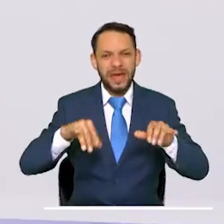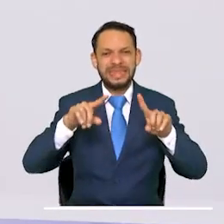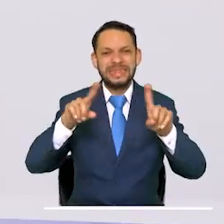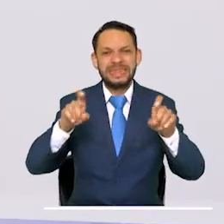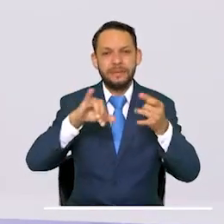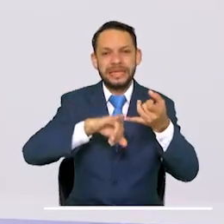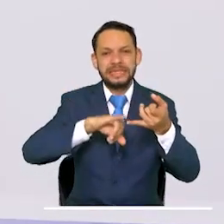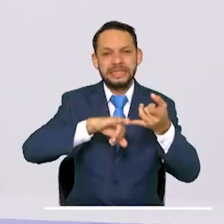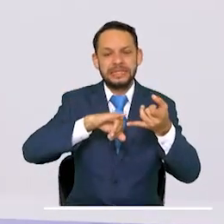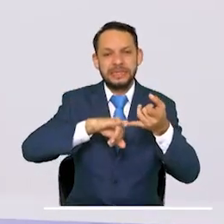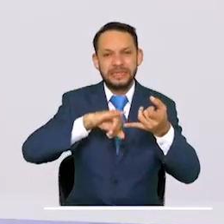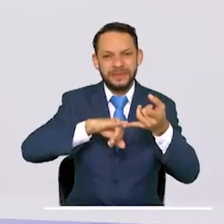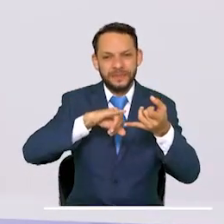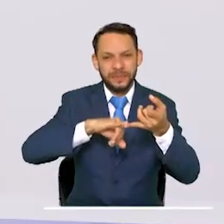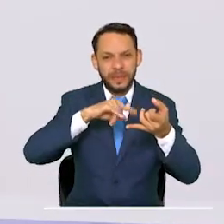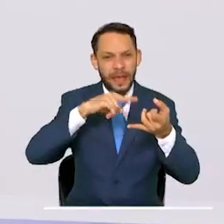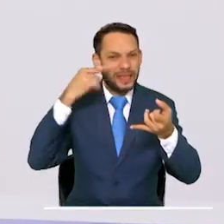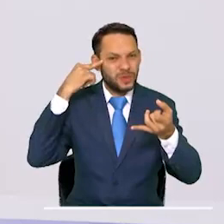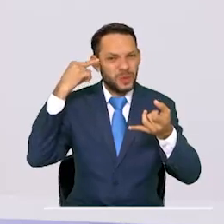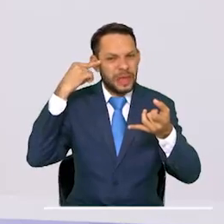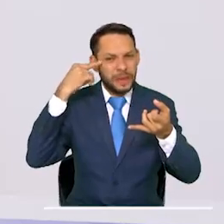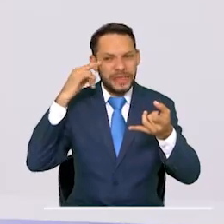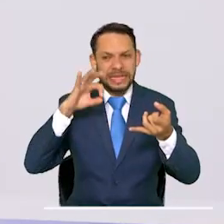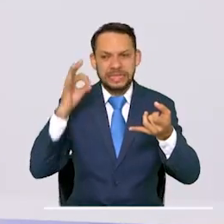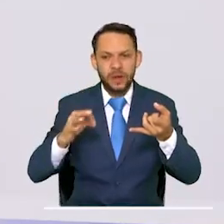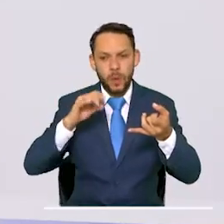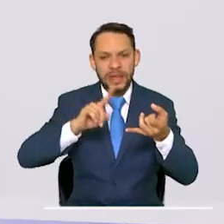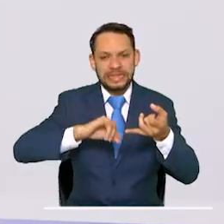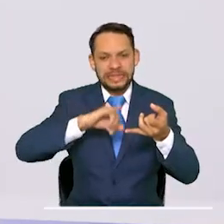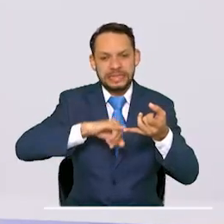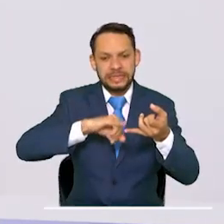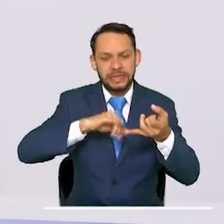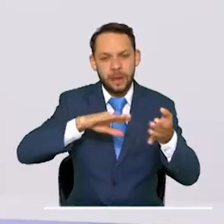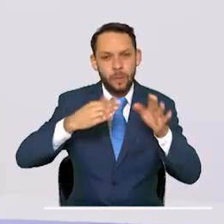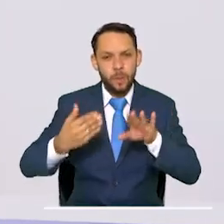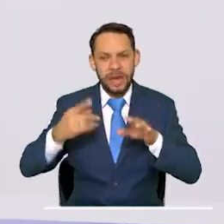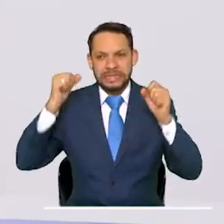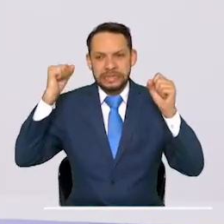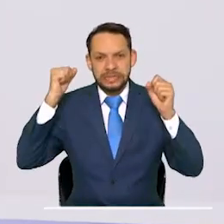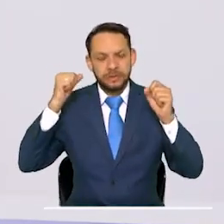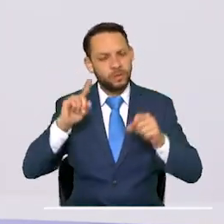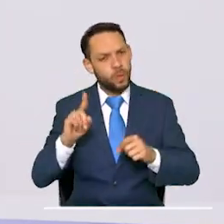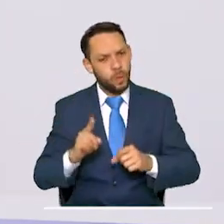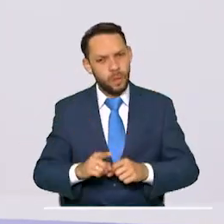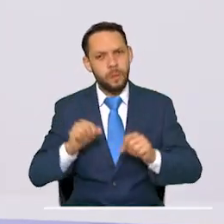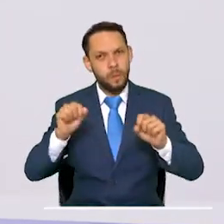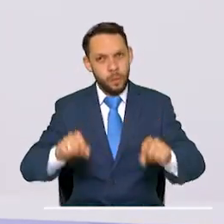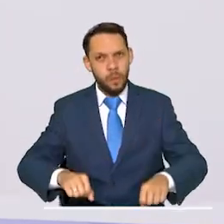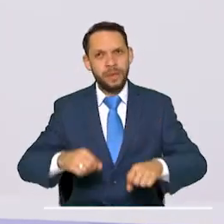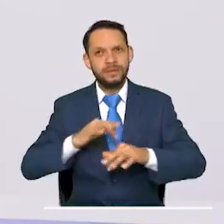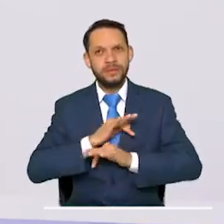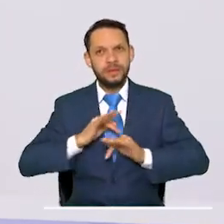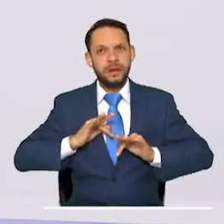era equivalente a muerte y más era la angustia por la muerte. Entonces, el cannabinoide